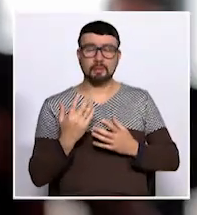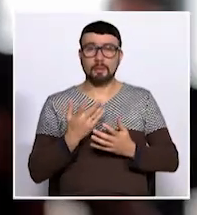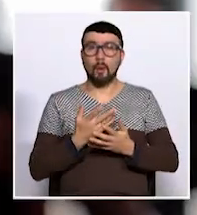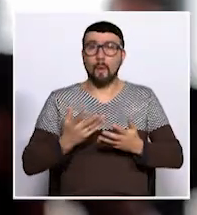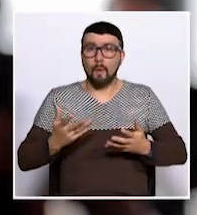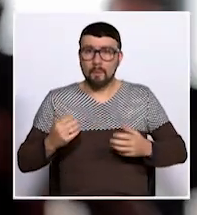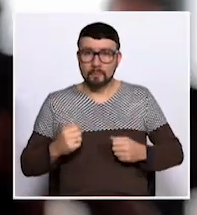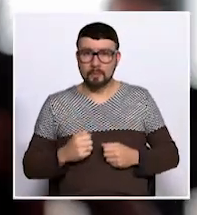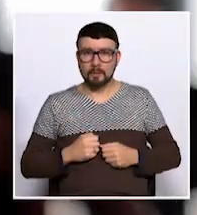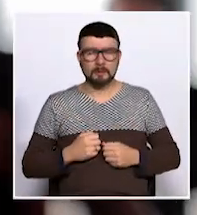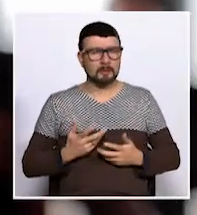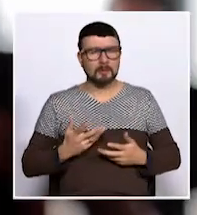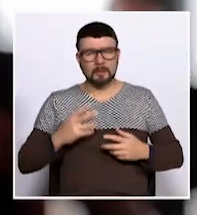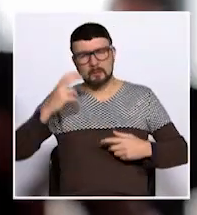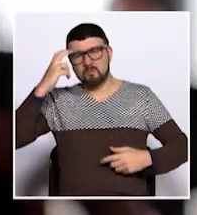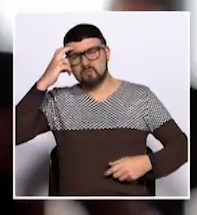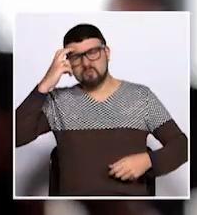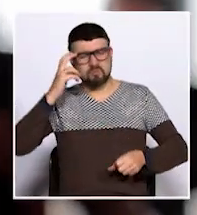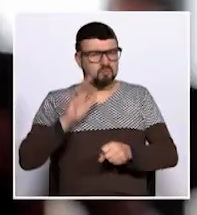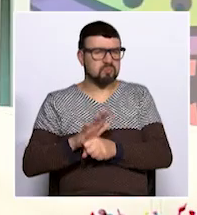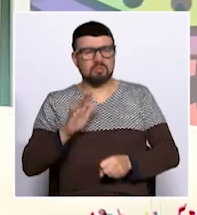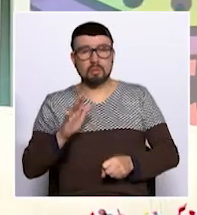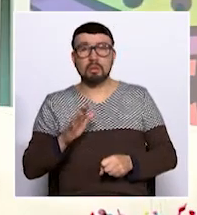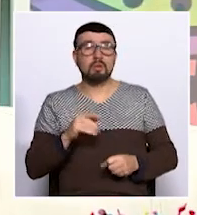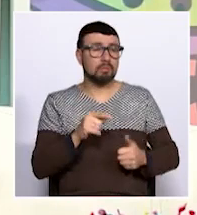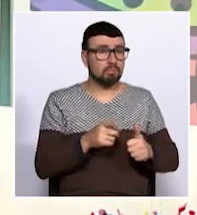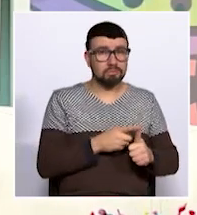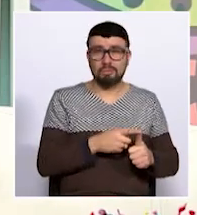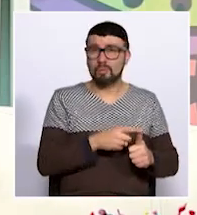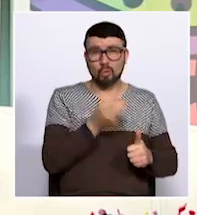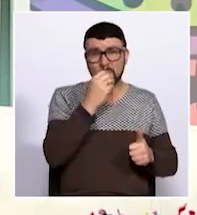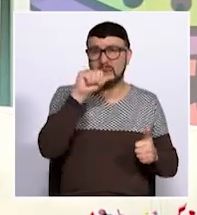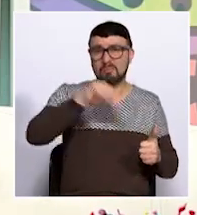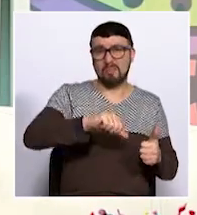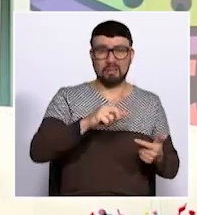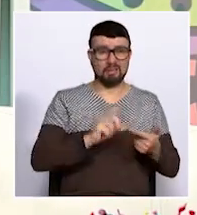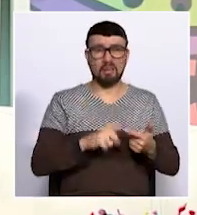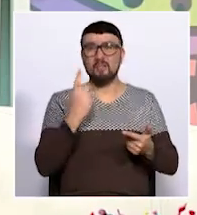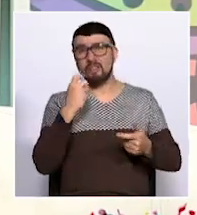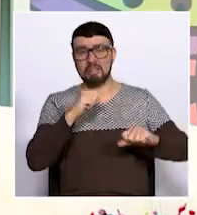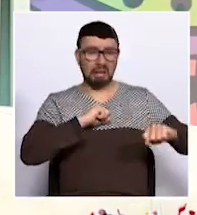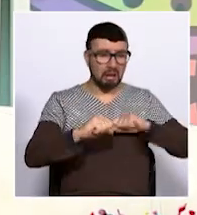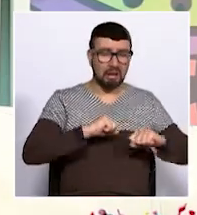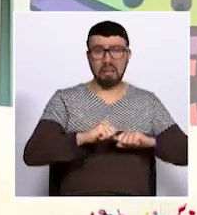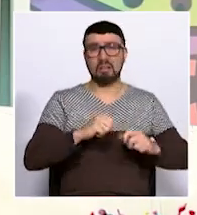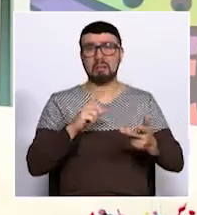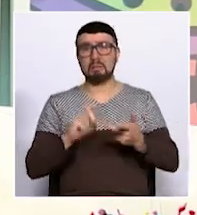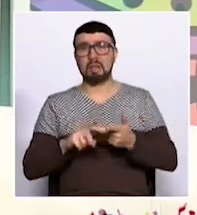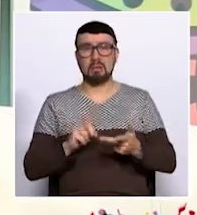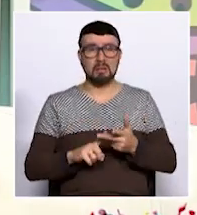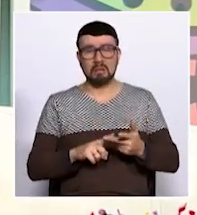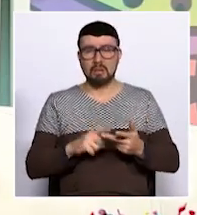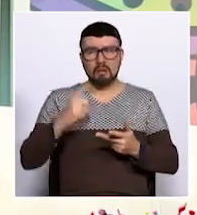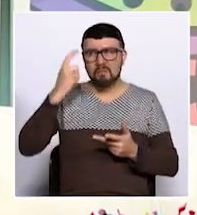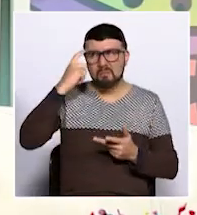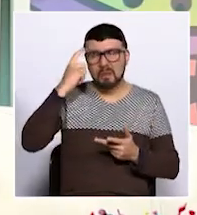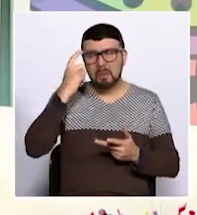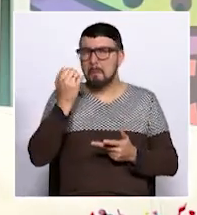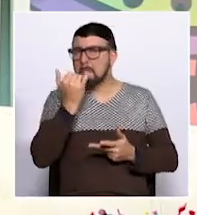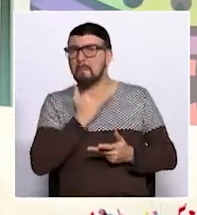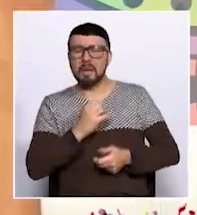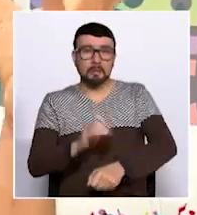disgustos, y todas estas cosas sumadas, la mala alimentación, la falta de ejercicio, la mala inteligencia